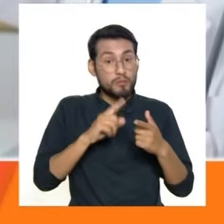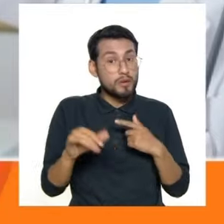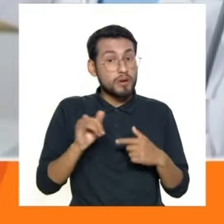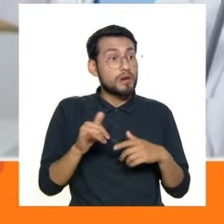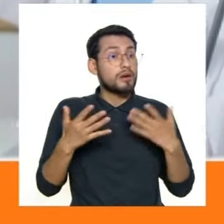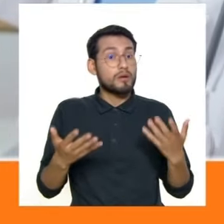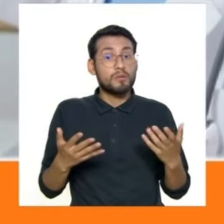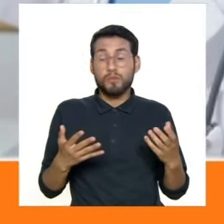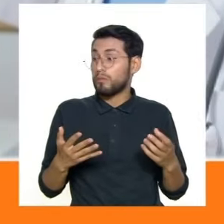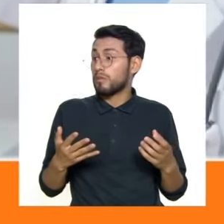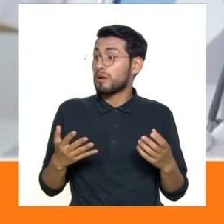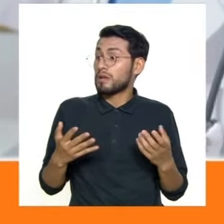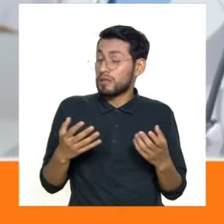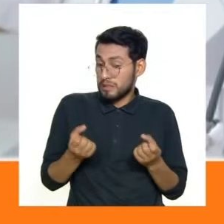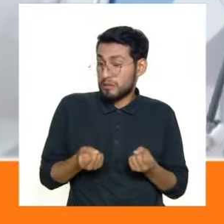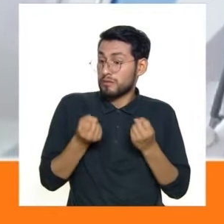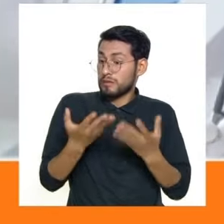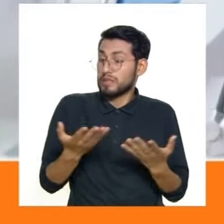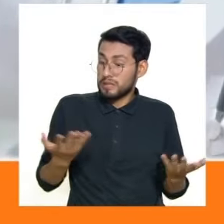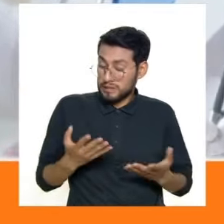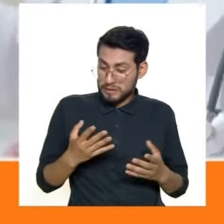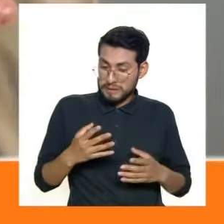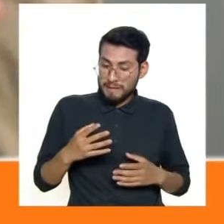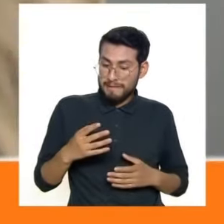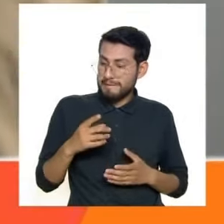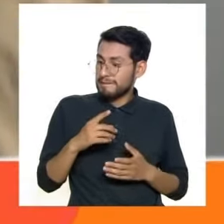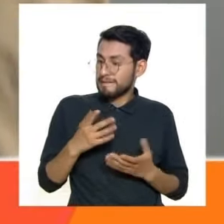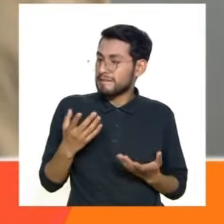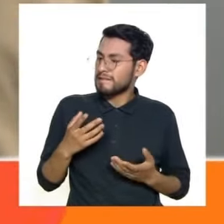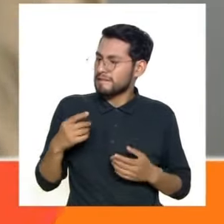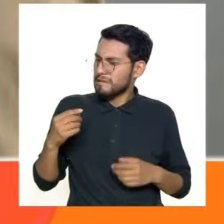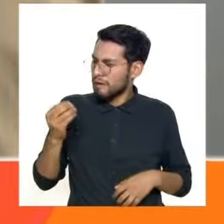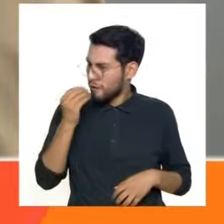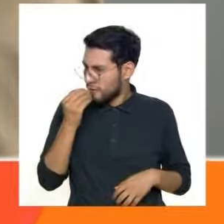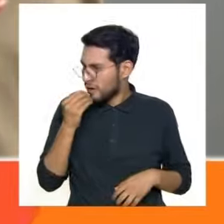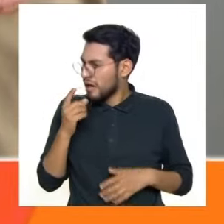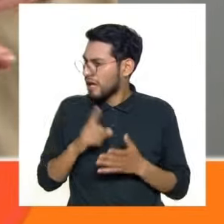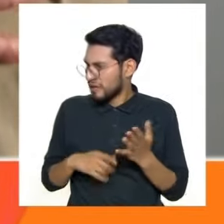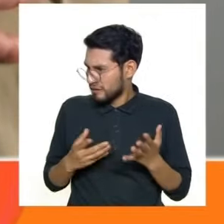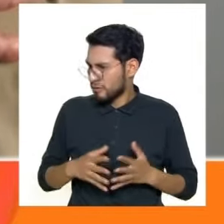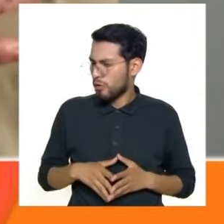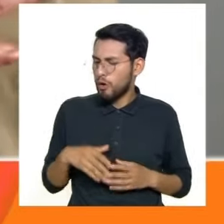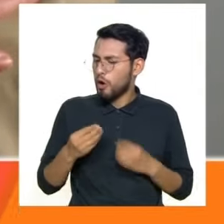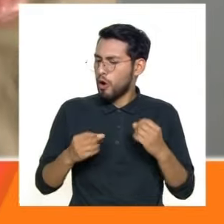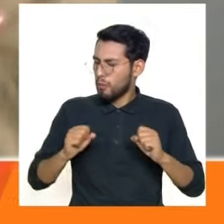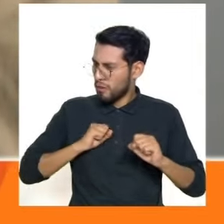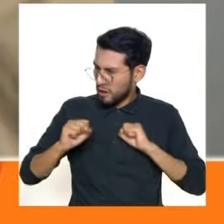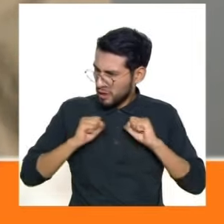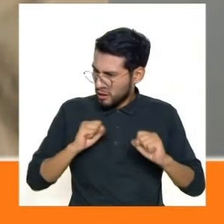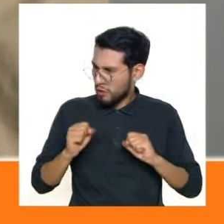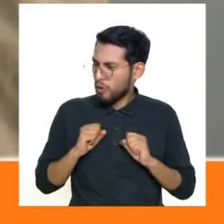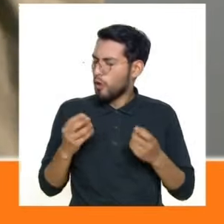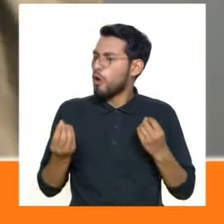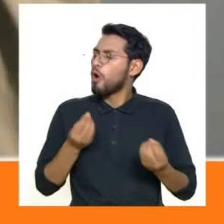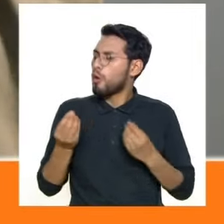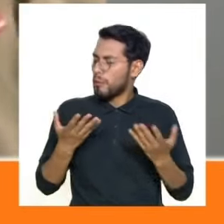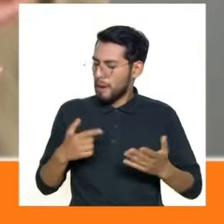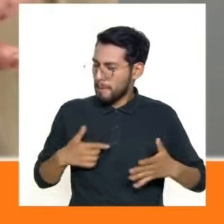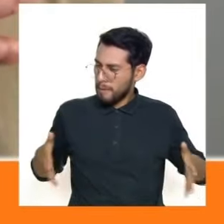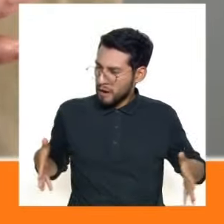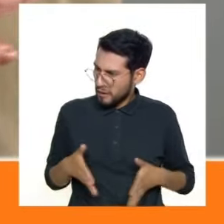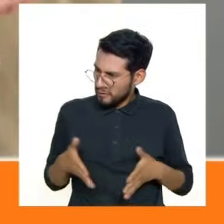un efecto gatillante de esta genética que es que comemos y también cómo nos ejercitamos o cómo tenemos el